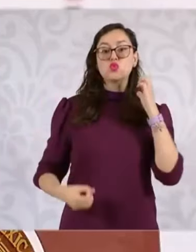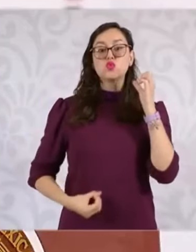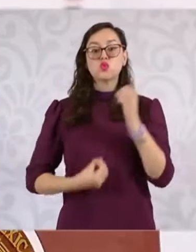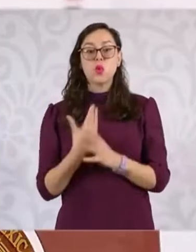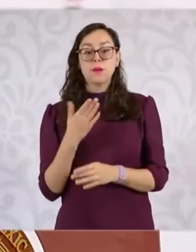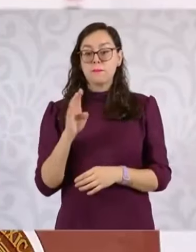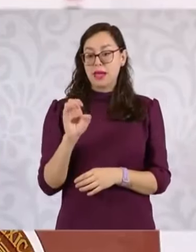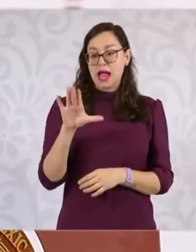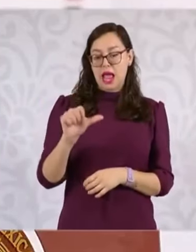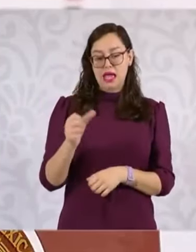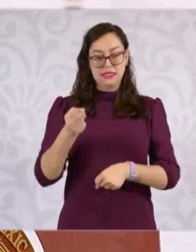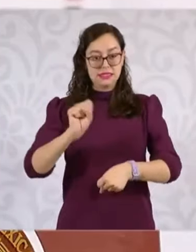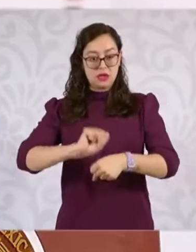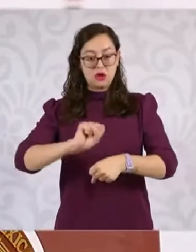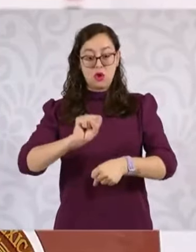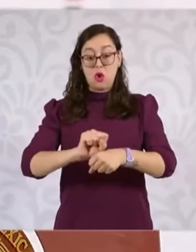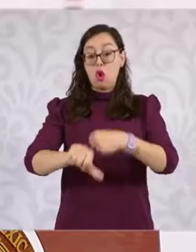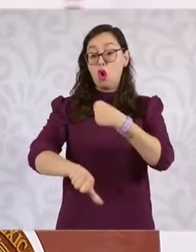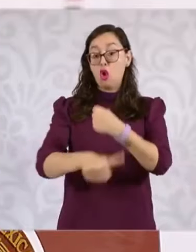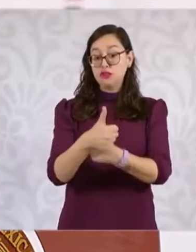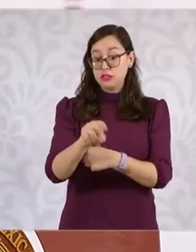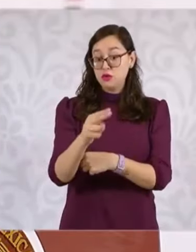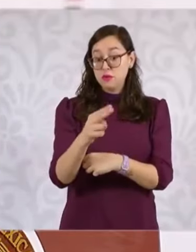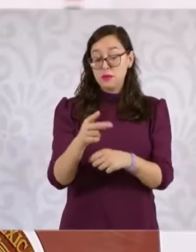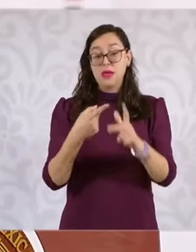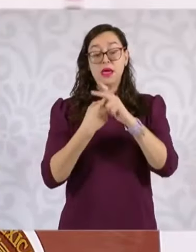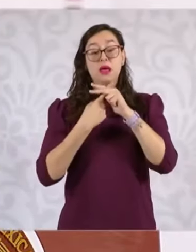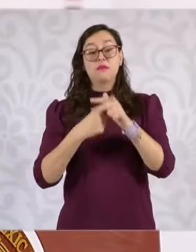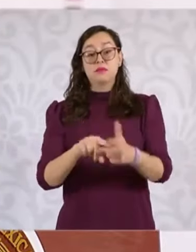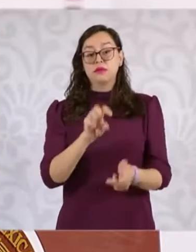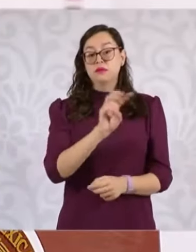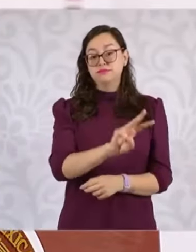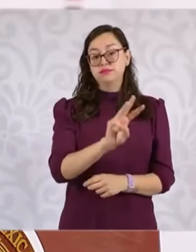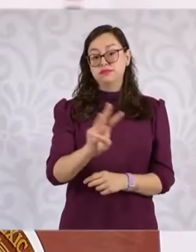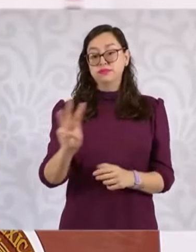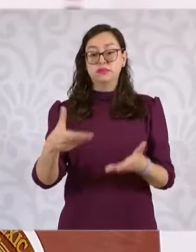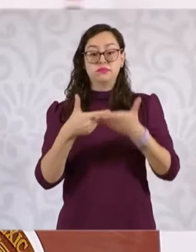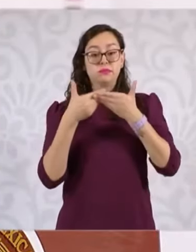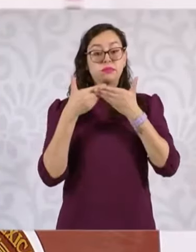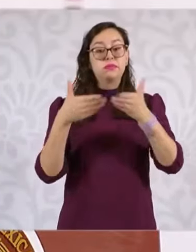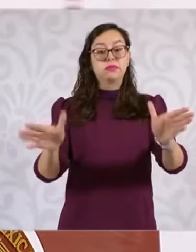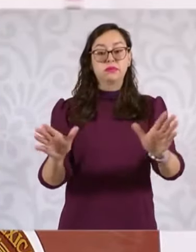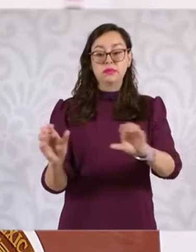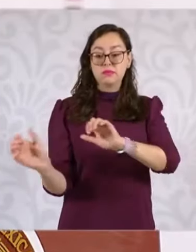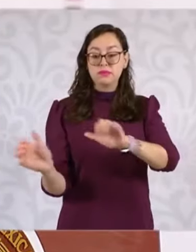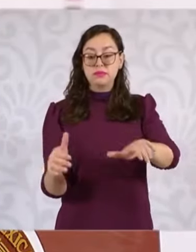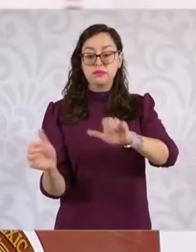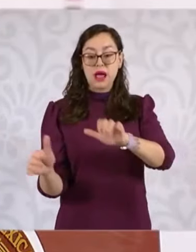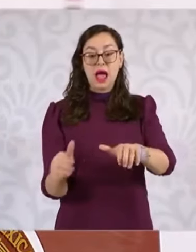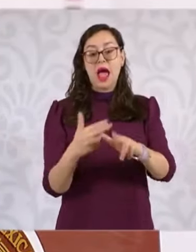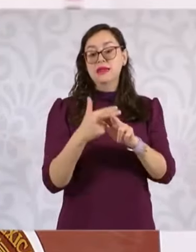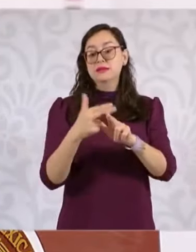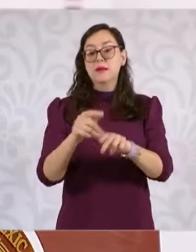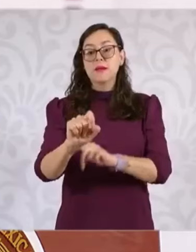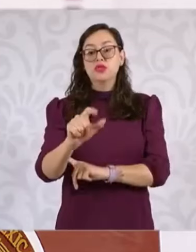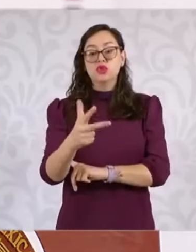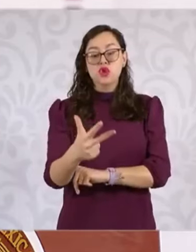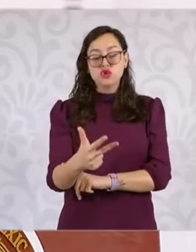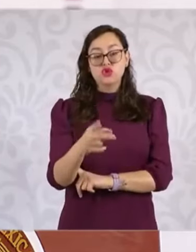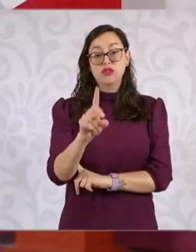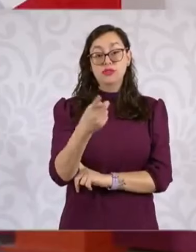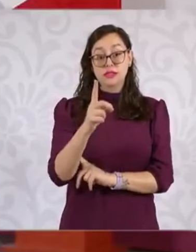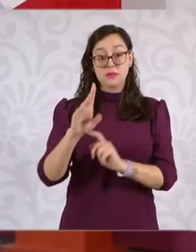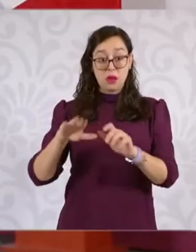partir del 11 de noviembre se abre el registro en línea hasta el 18 de diciembre para que a partir del 2025 inicie la